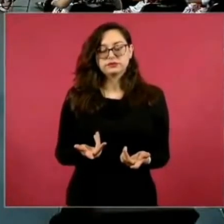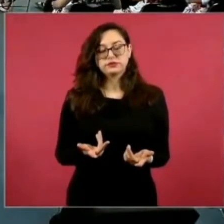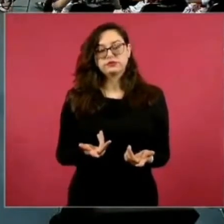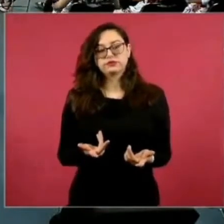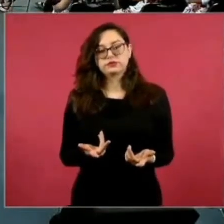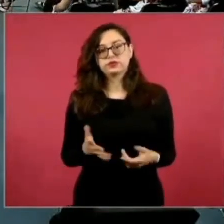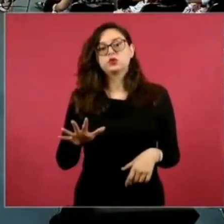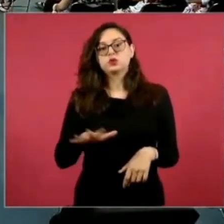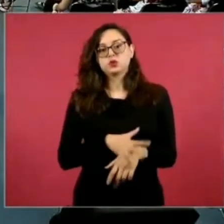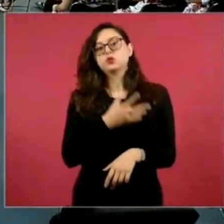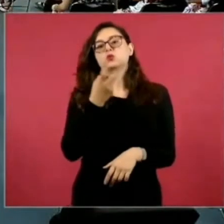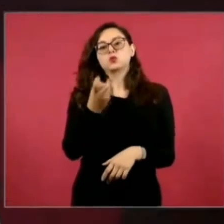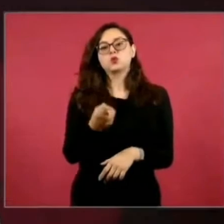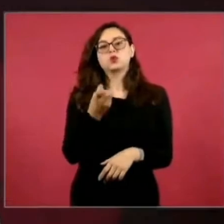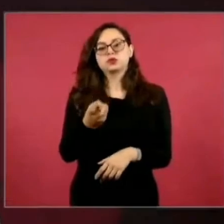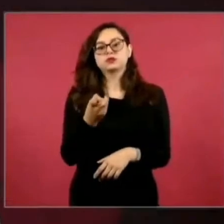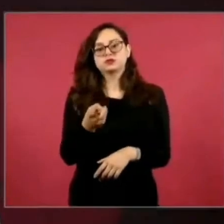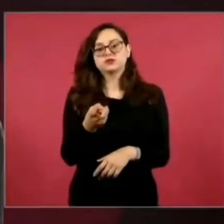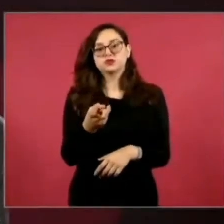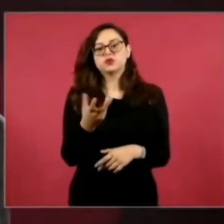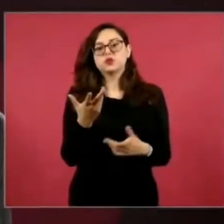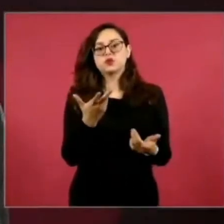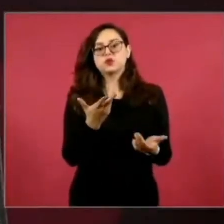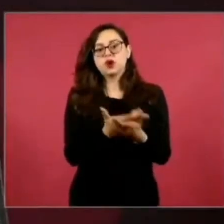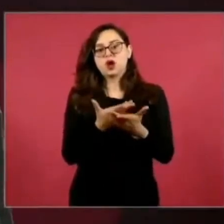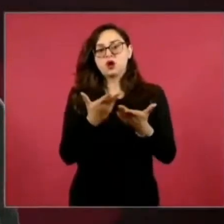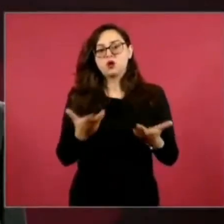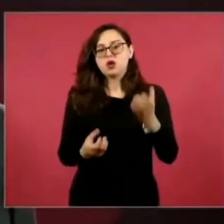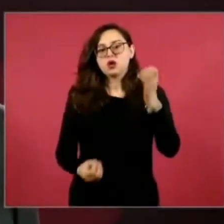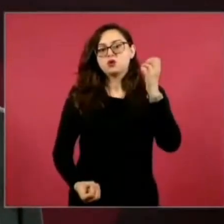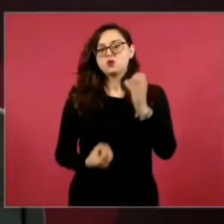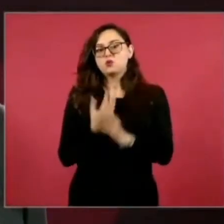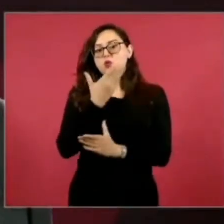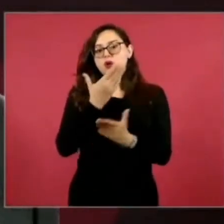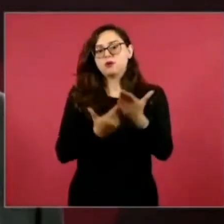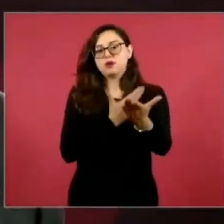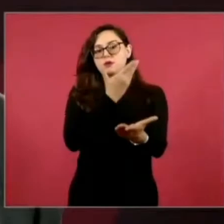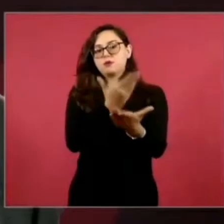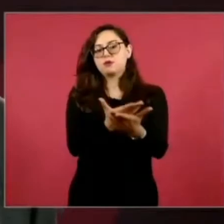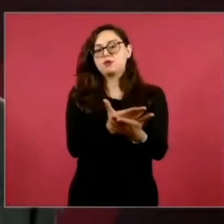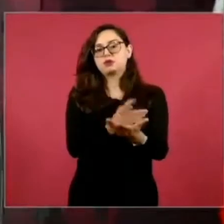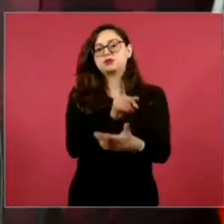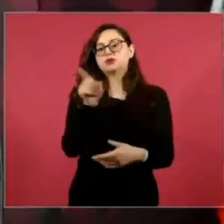por eso tampoco les gusta la reforma al Poder Judicial,